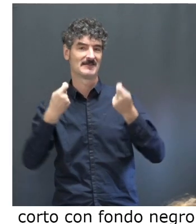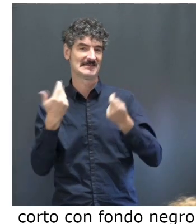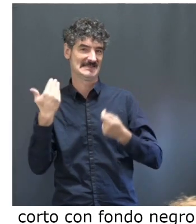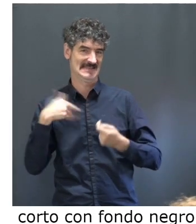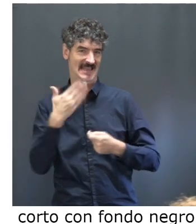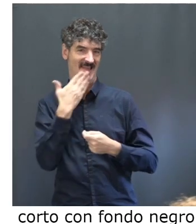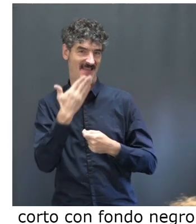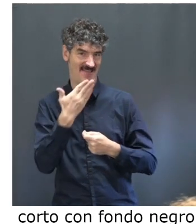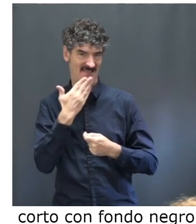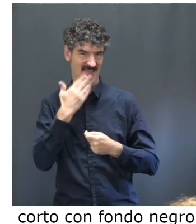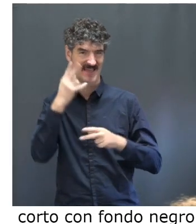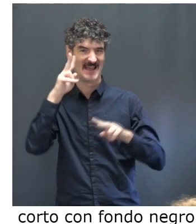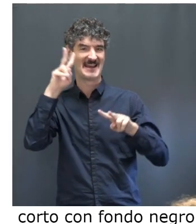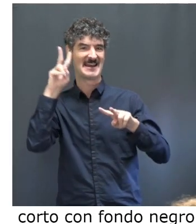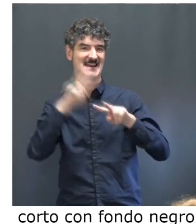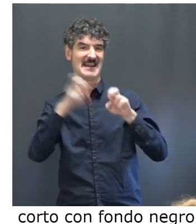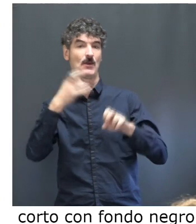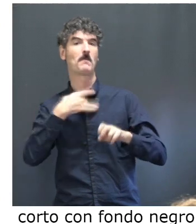un negro canoso.